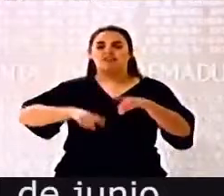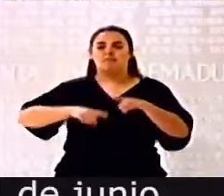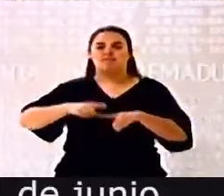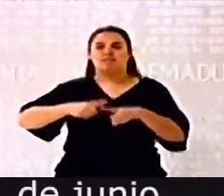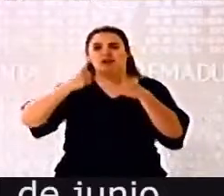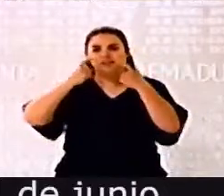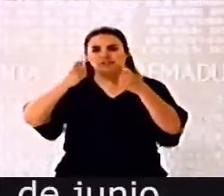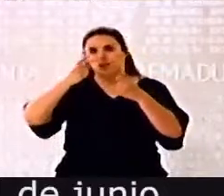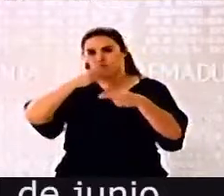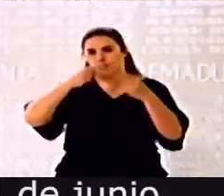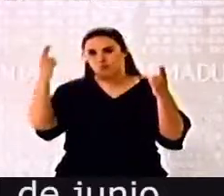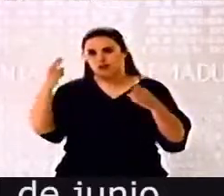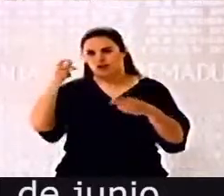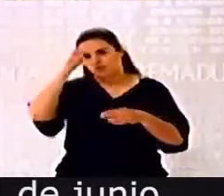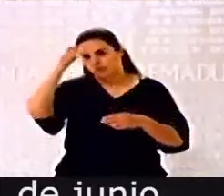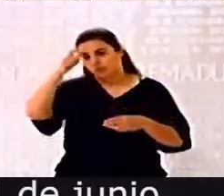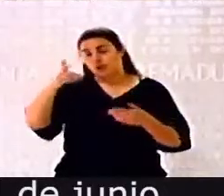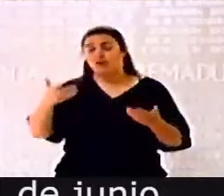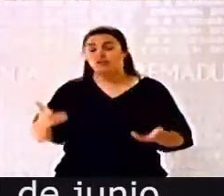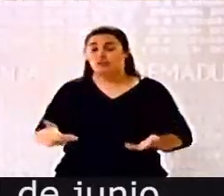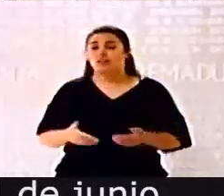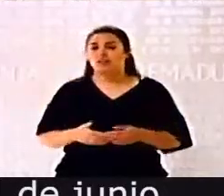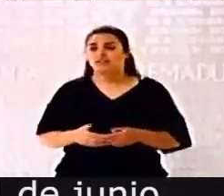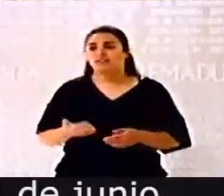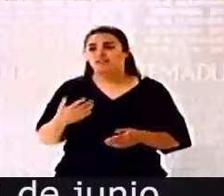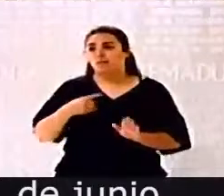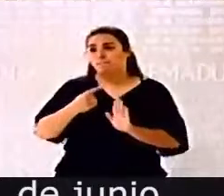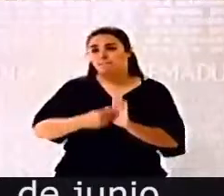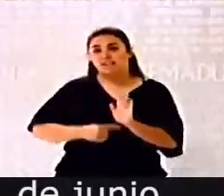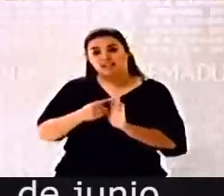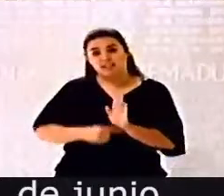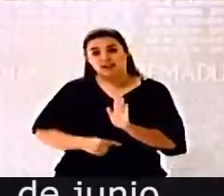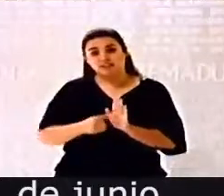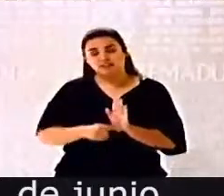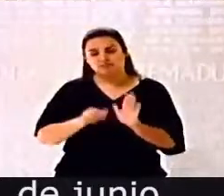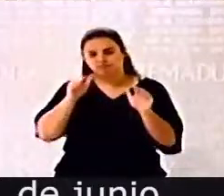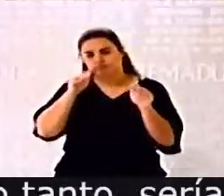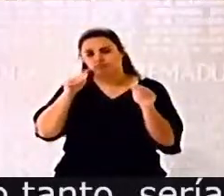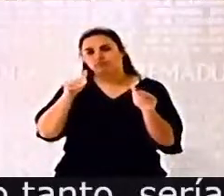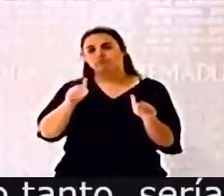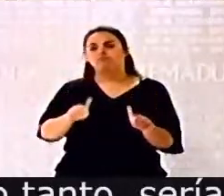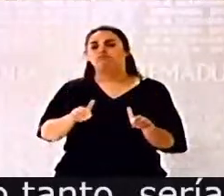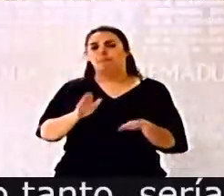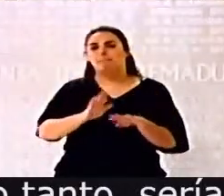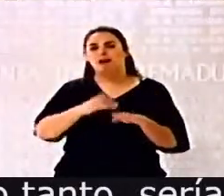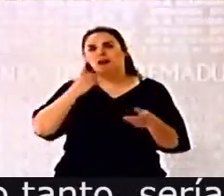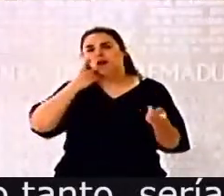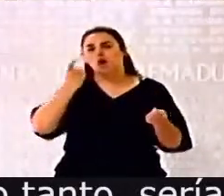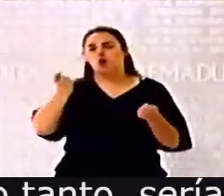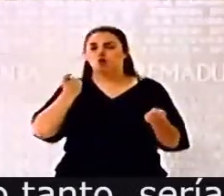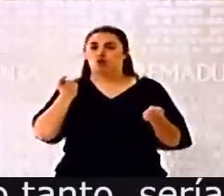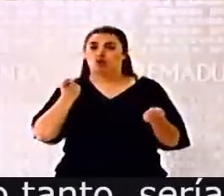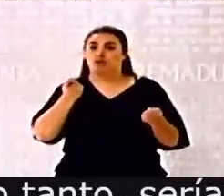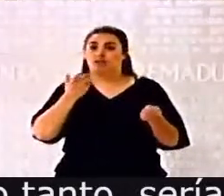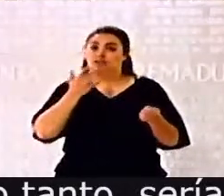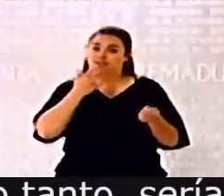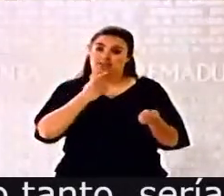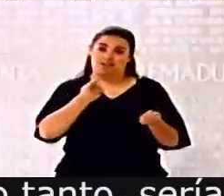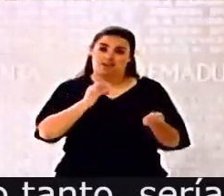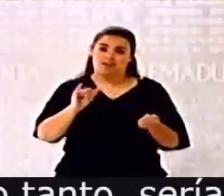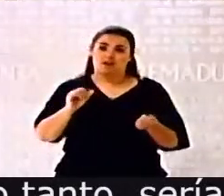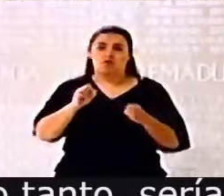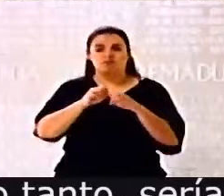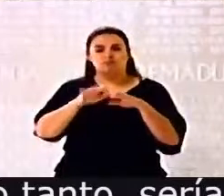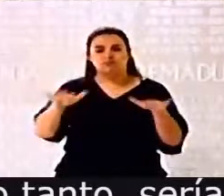pública de la población y, por lo tanto, pues serían medidas que van dirigidas a controlar, si es que lo hubiese, algún brote